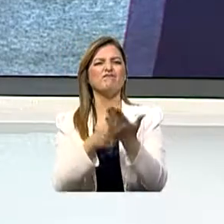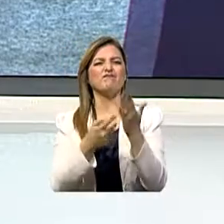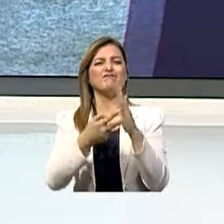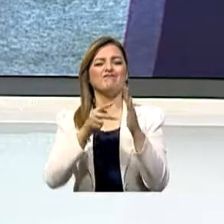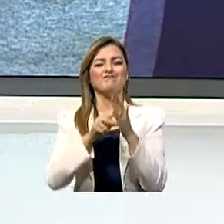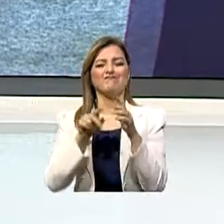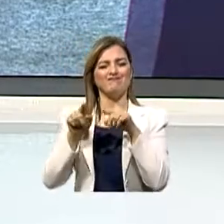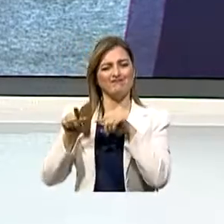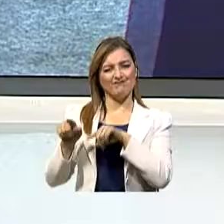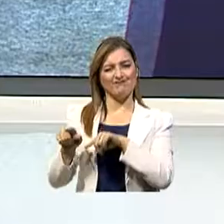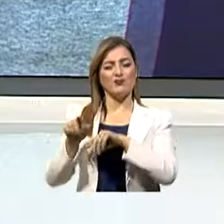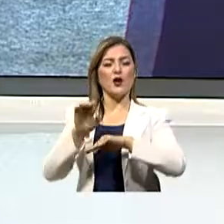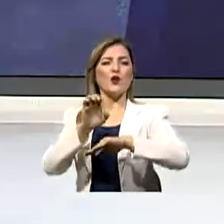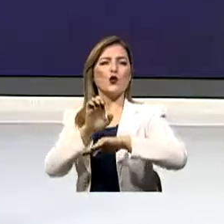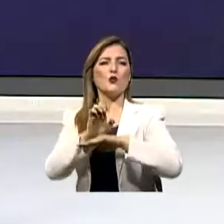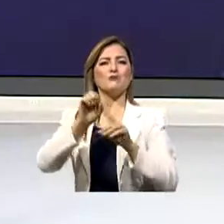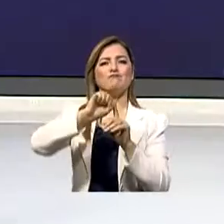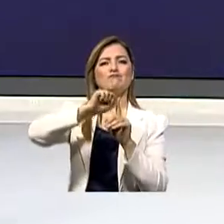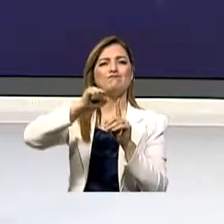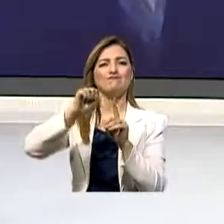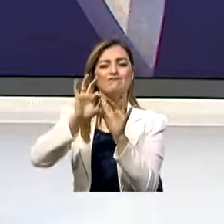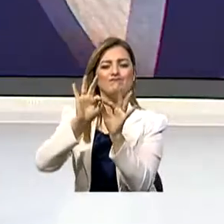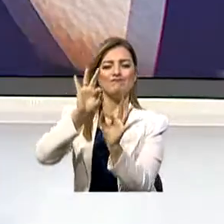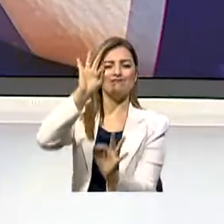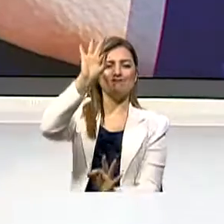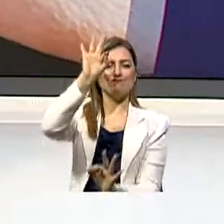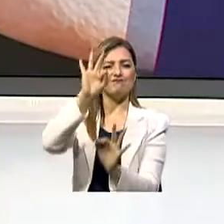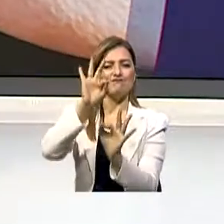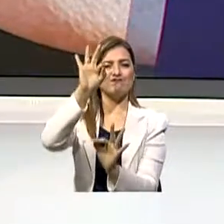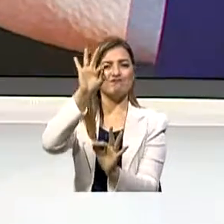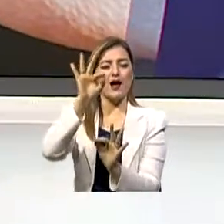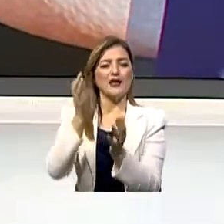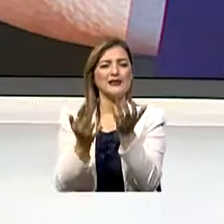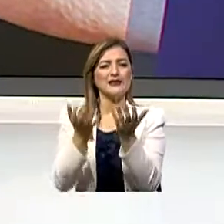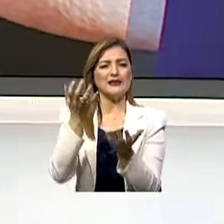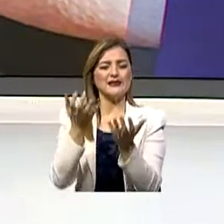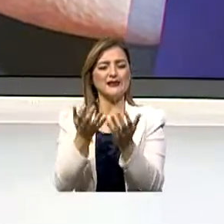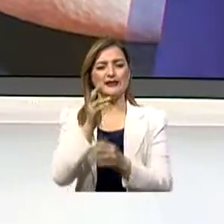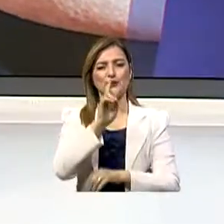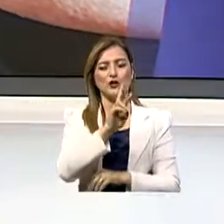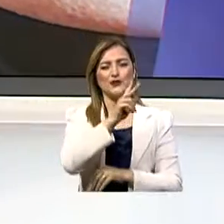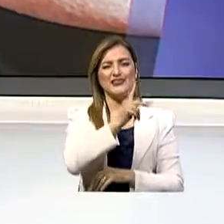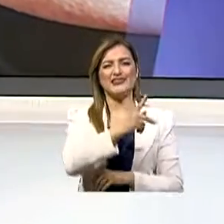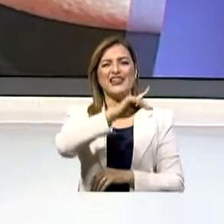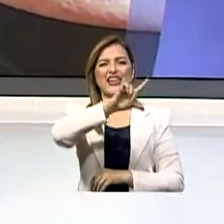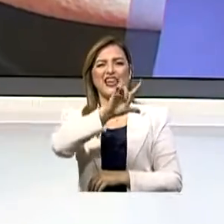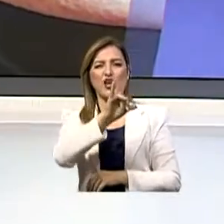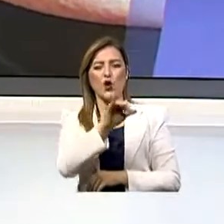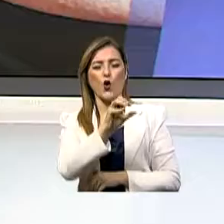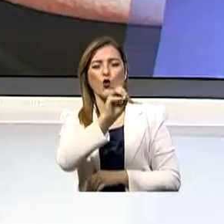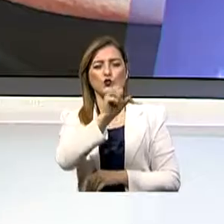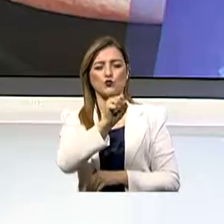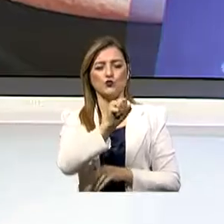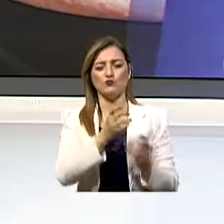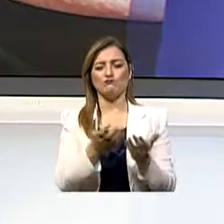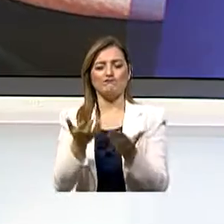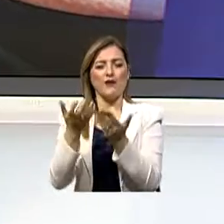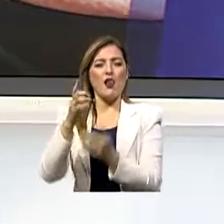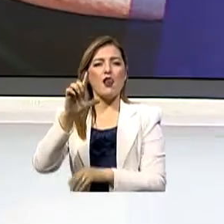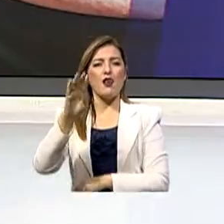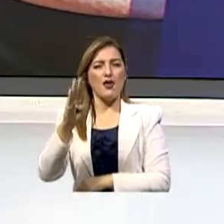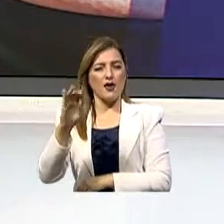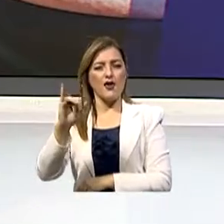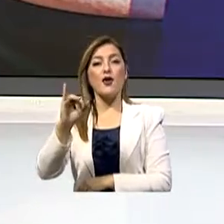ecuador nosotros utilizamos el sistema mete hilos o libras 2.2 libras es igual a un kilo como nosotros utilizamos